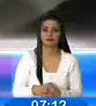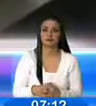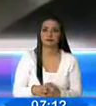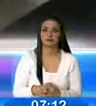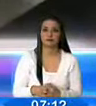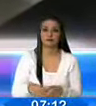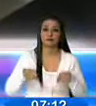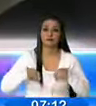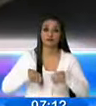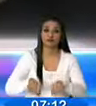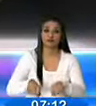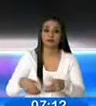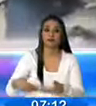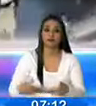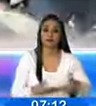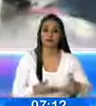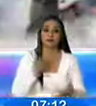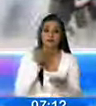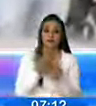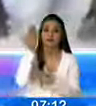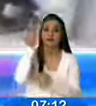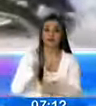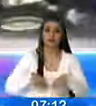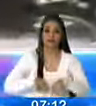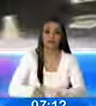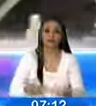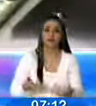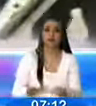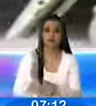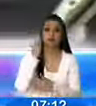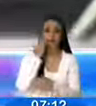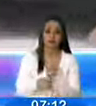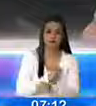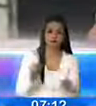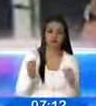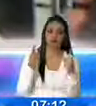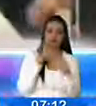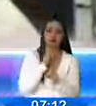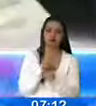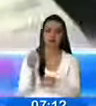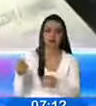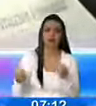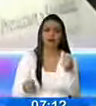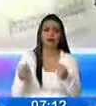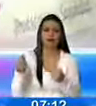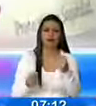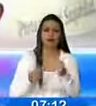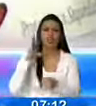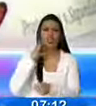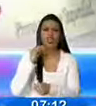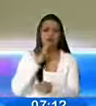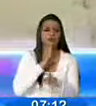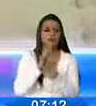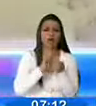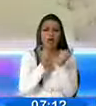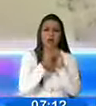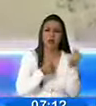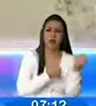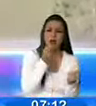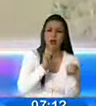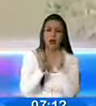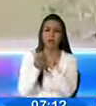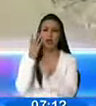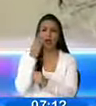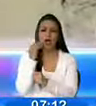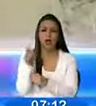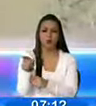niño que agradecer el niño no estaba en el coche la mamá cuando se da cuenta ella en el carro en un carro negro porque siempre cambia de carro lo lo